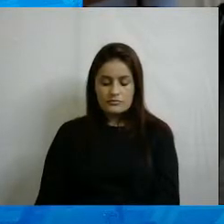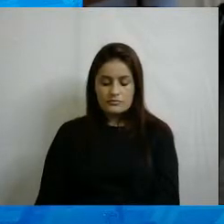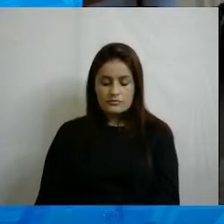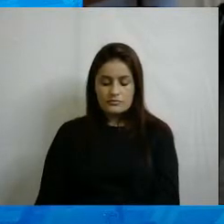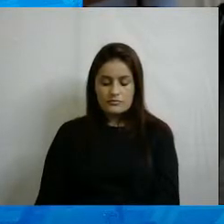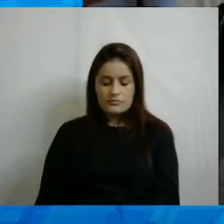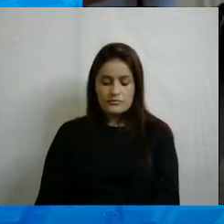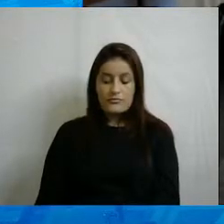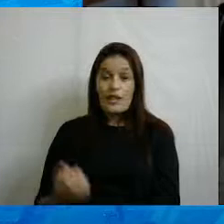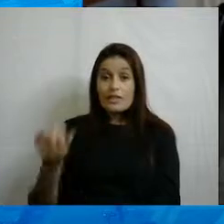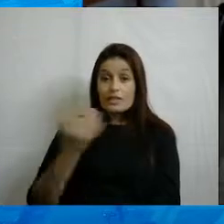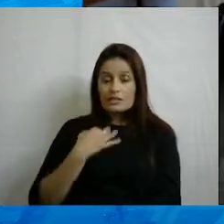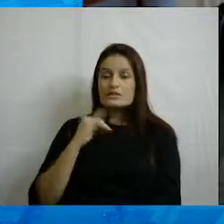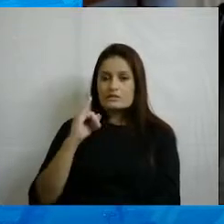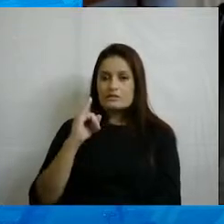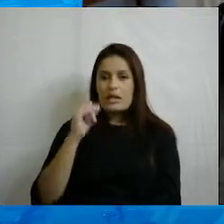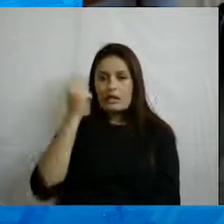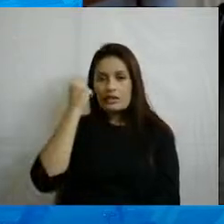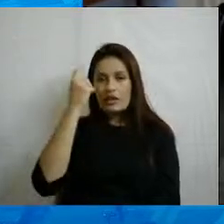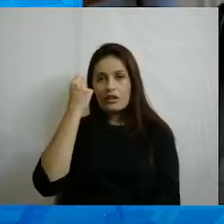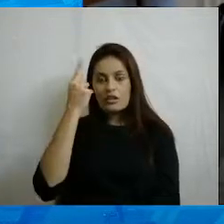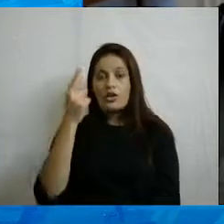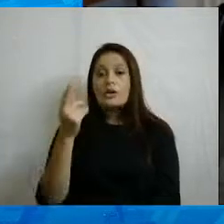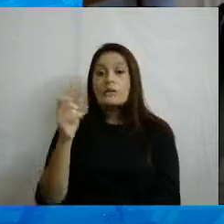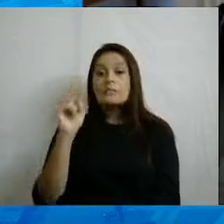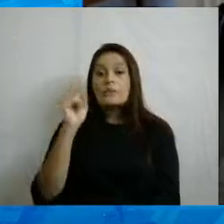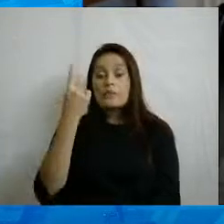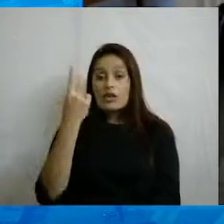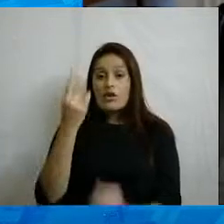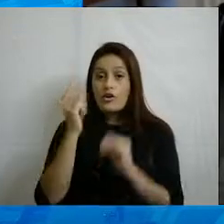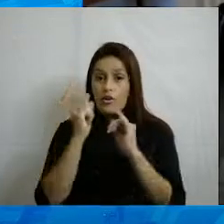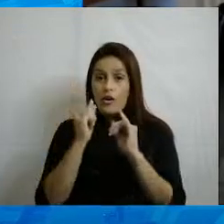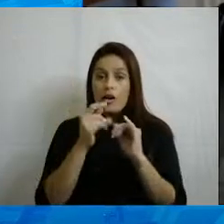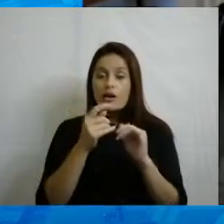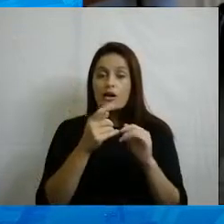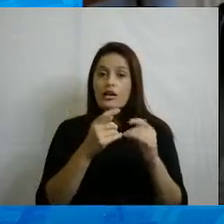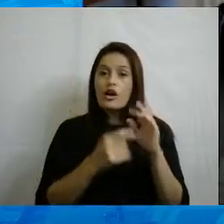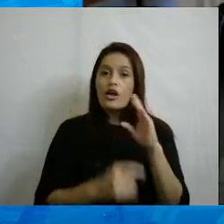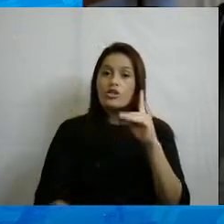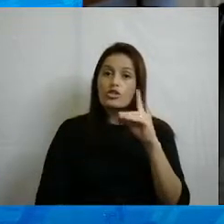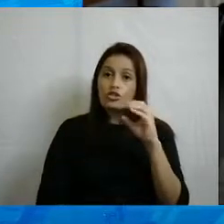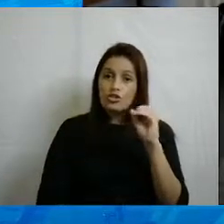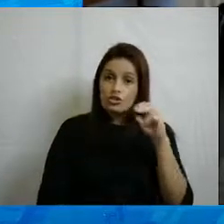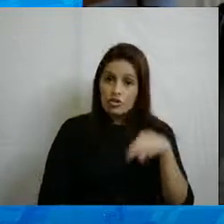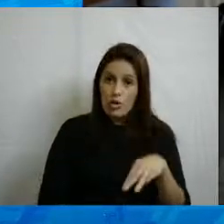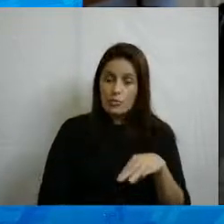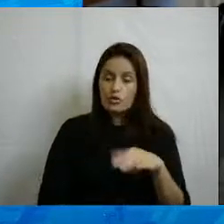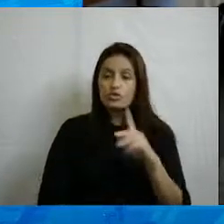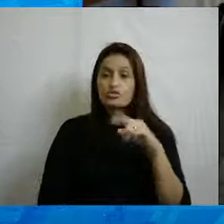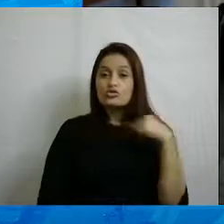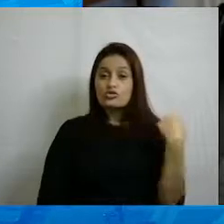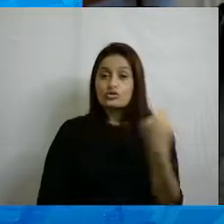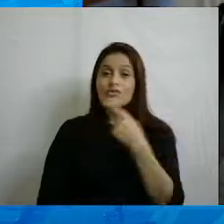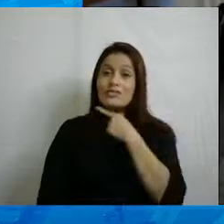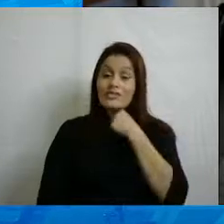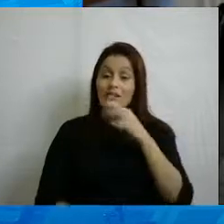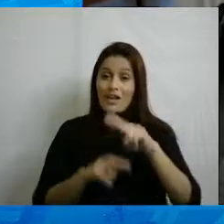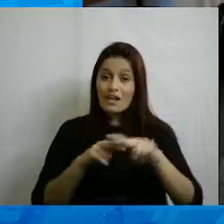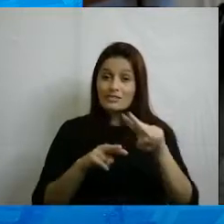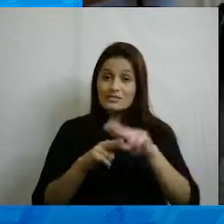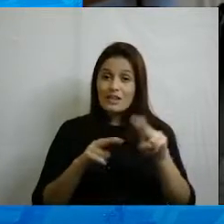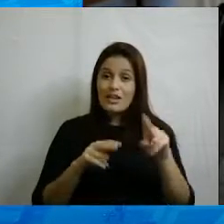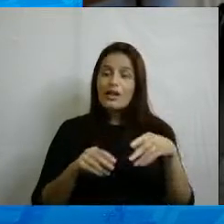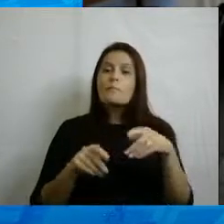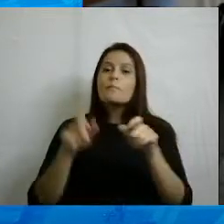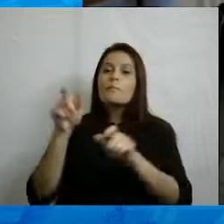de esta problemática, revisarlo con el equipo de la dirección de obra. ¿Ya? Por cierto, nuestra intención es entregarle un